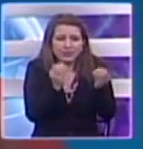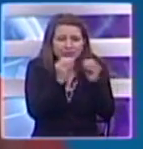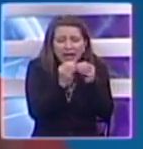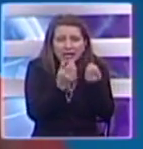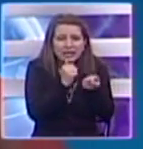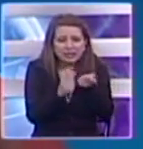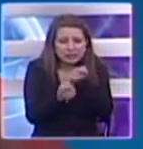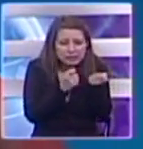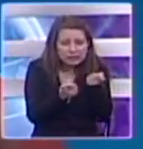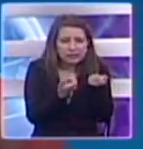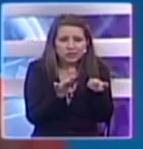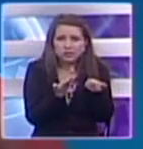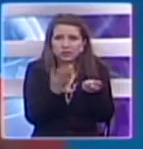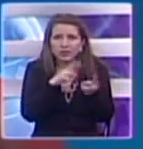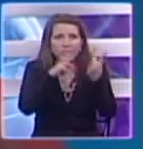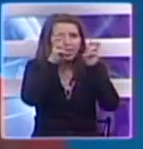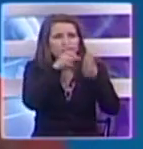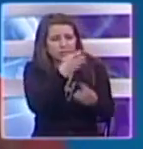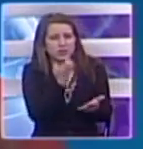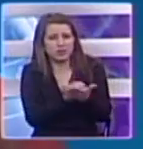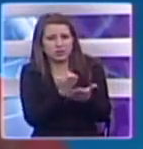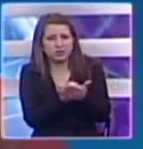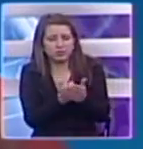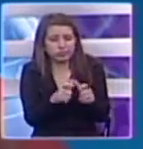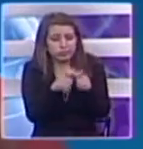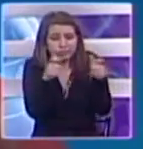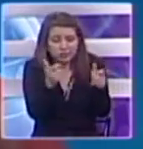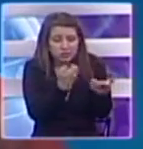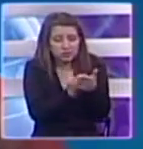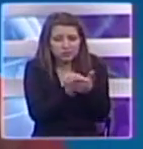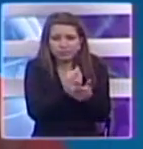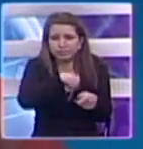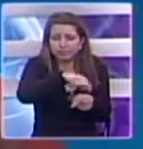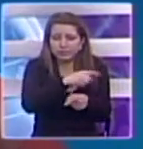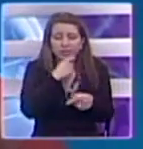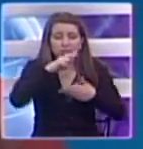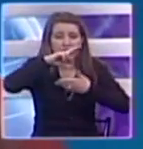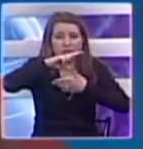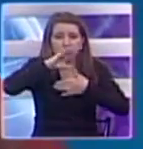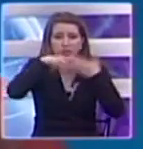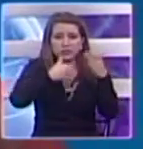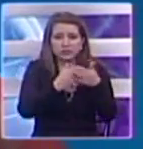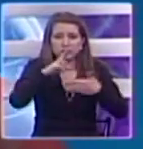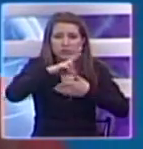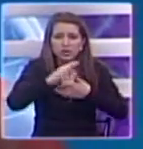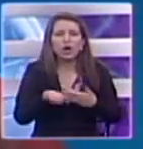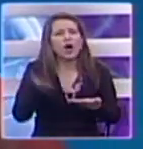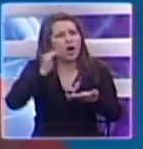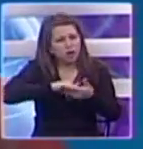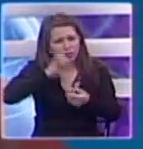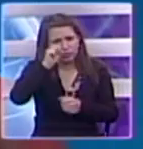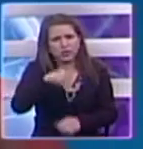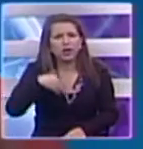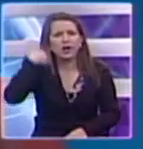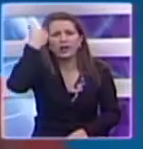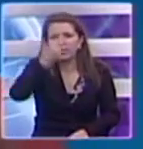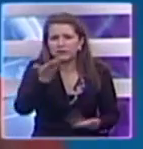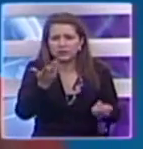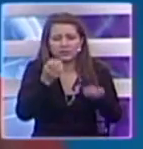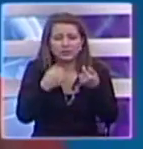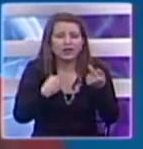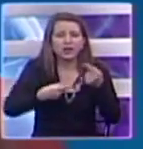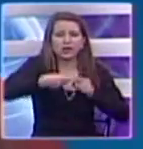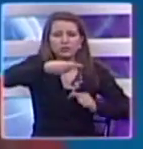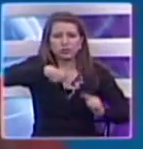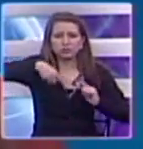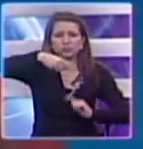son escenarios macroeconómicos que, como dije, han ocurrido en Latinoamérica y volverán a ocurrir. O sea, estas son cuestiones